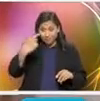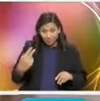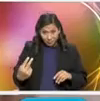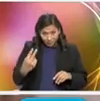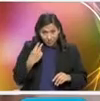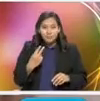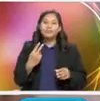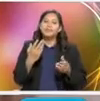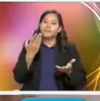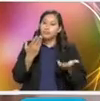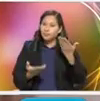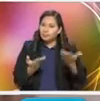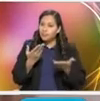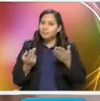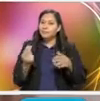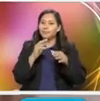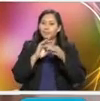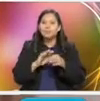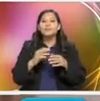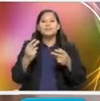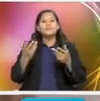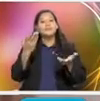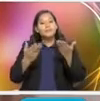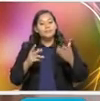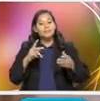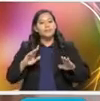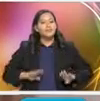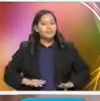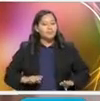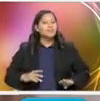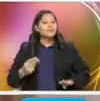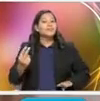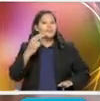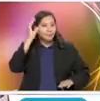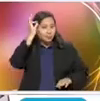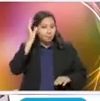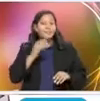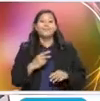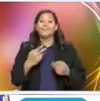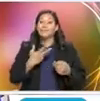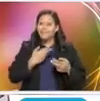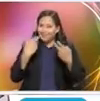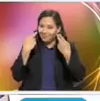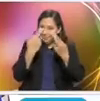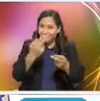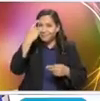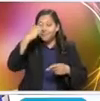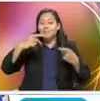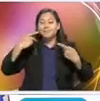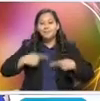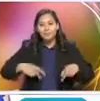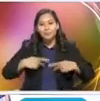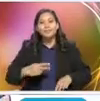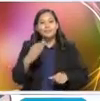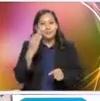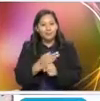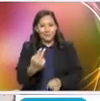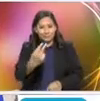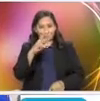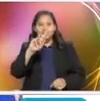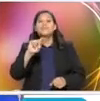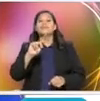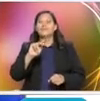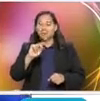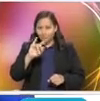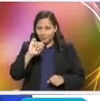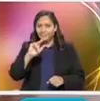va a depender mucho también por cómo se vea nuestro cabello. Y bueno, tenemos regalos para la gente que nos ve. Así